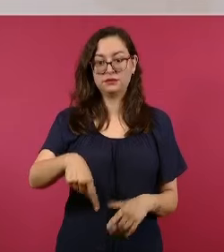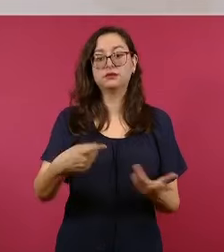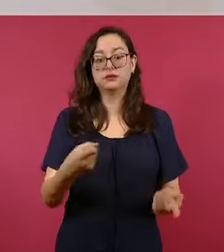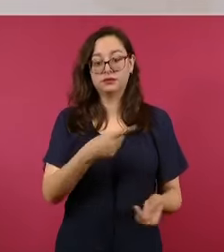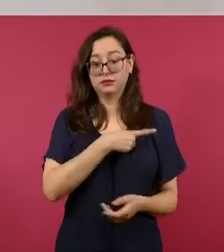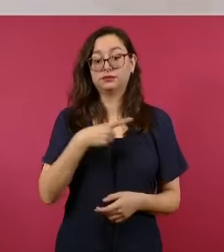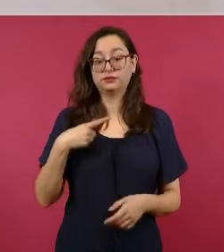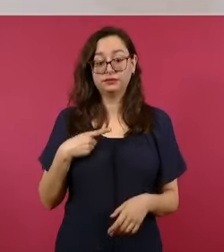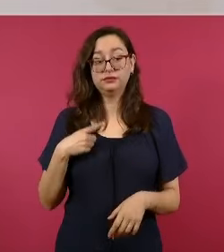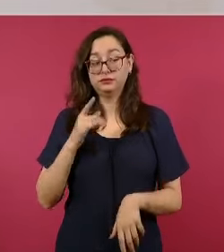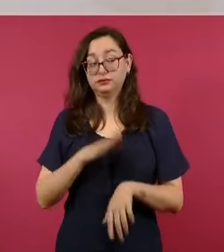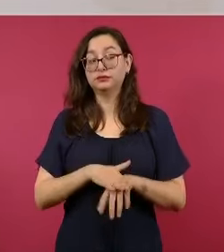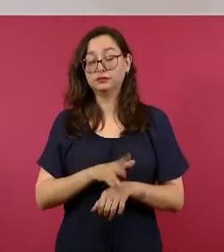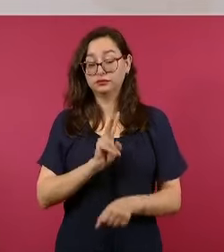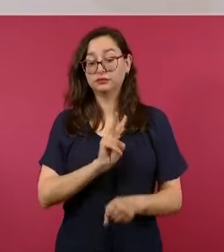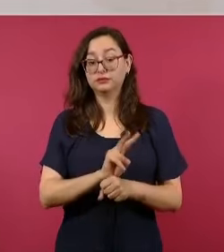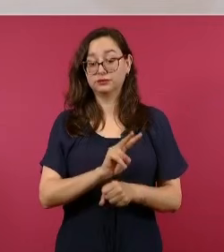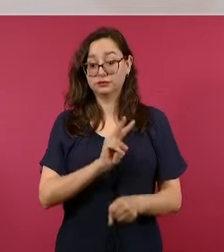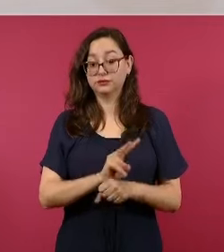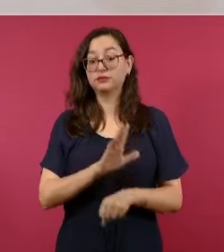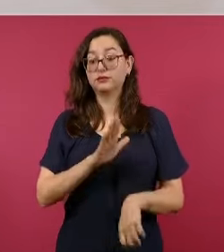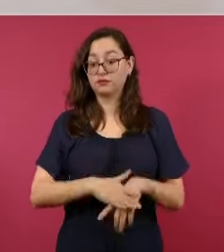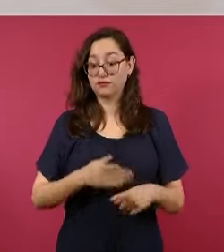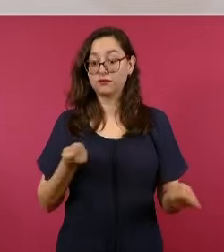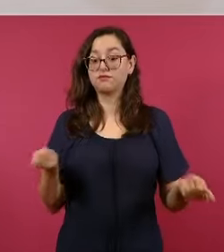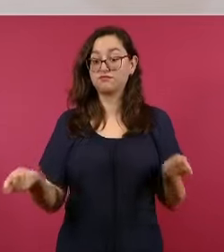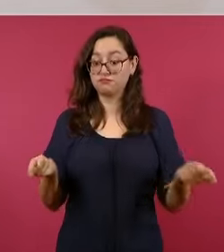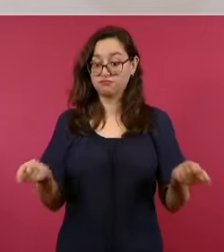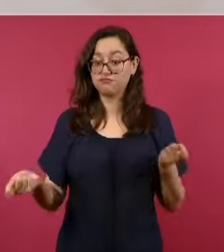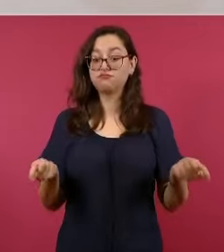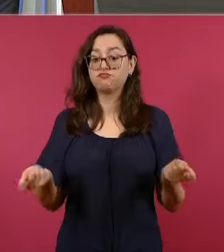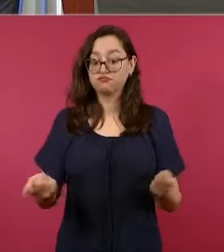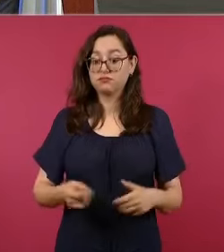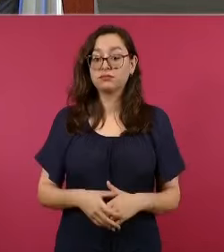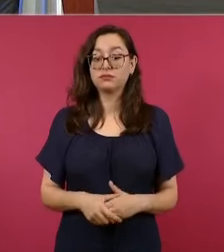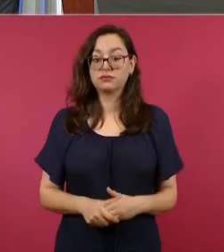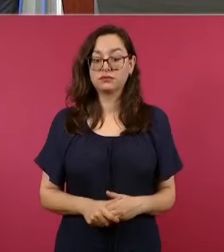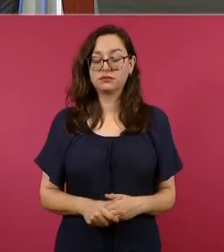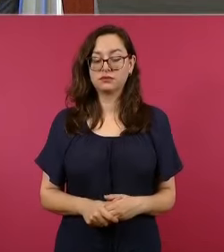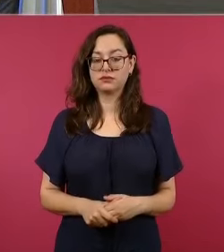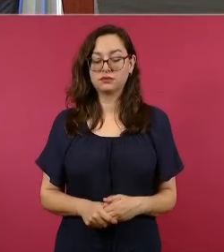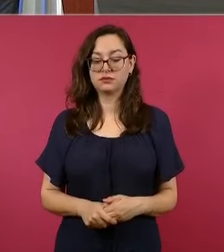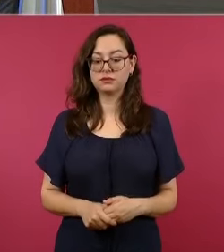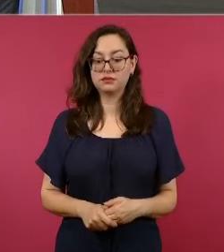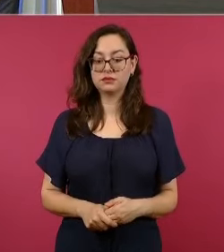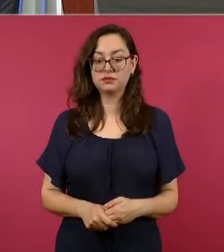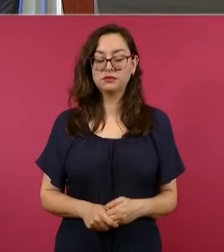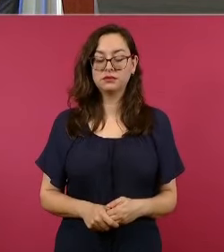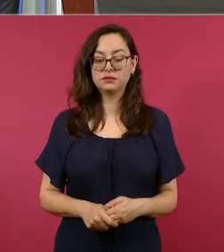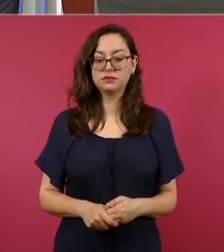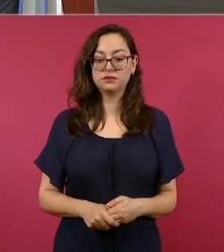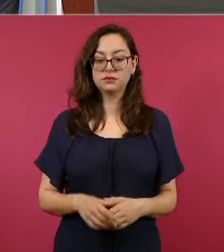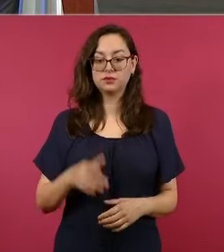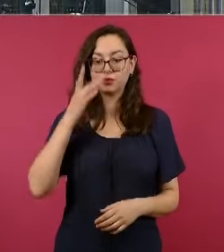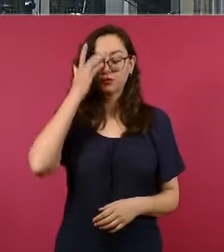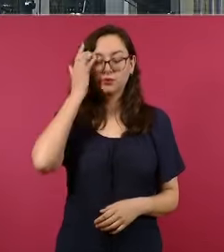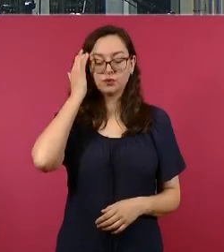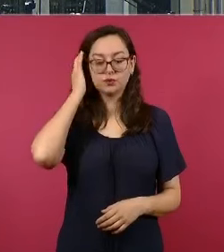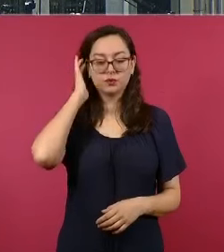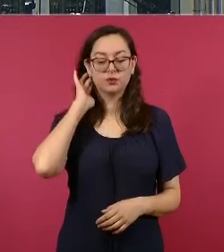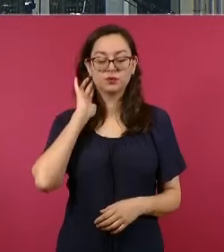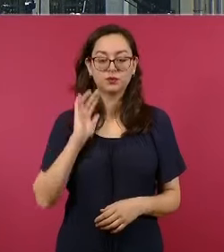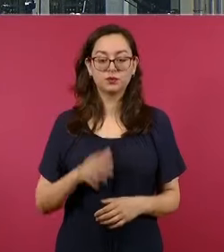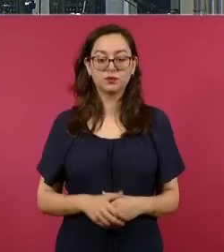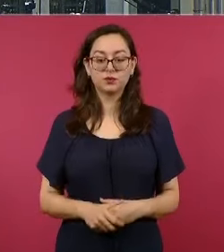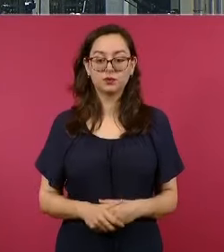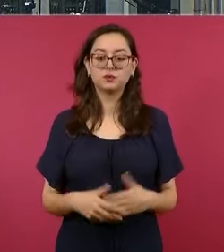haber más más control sí se habla mucho de